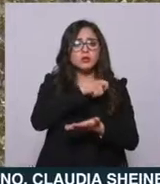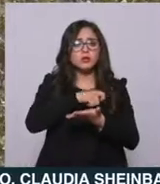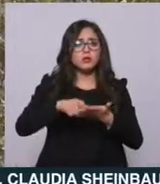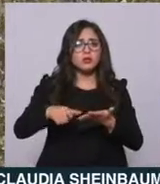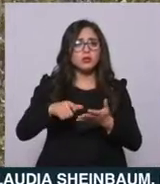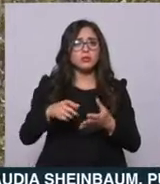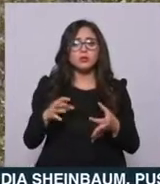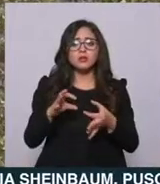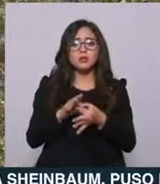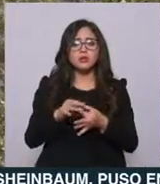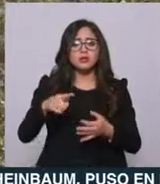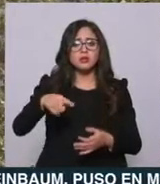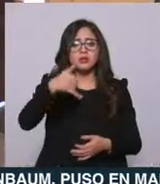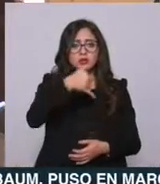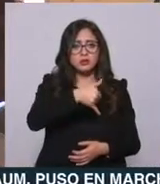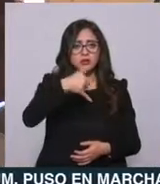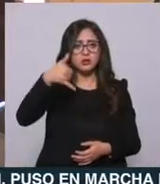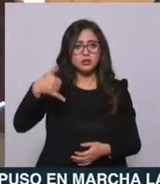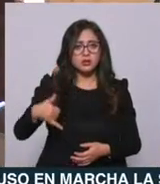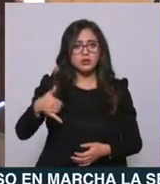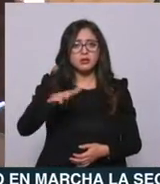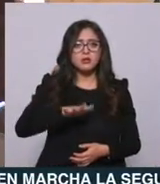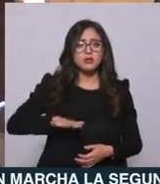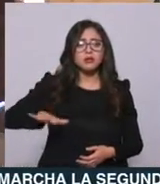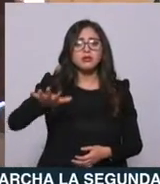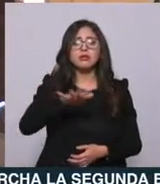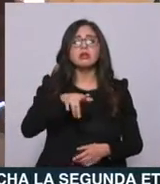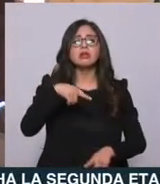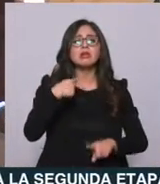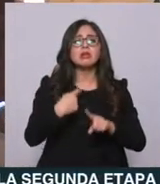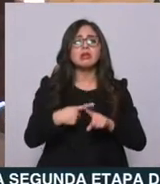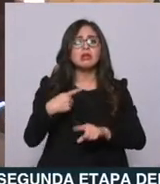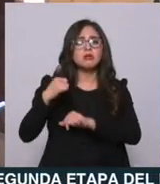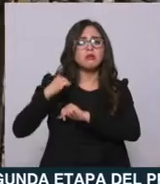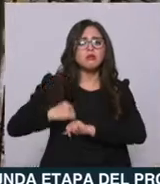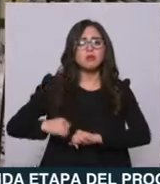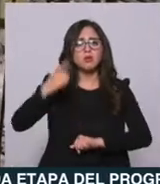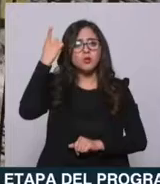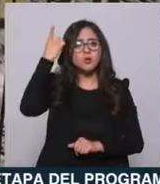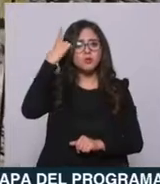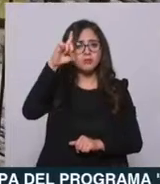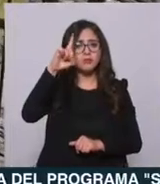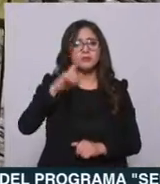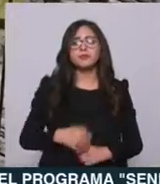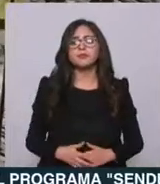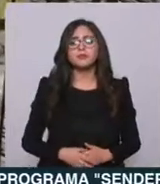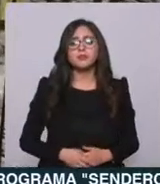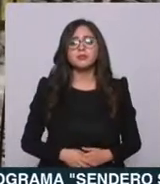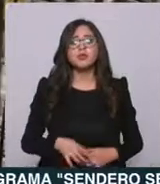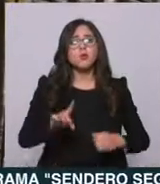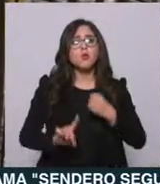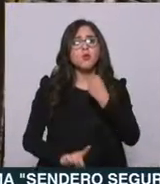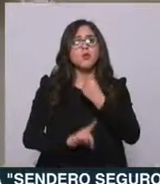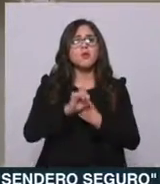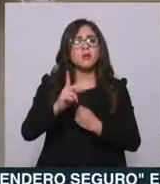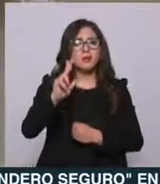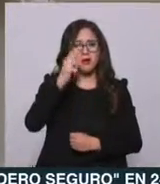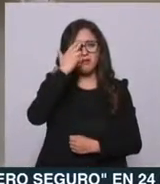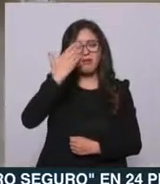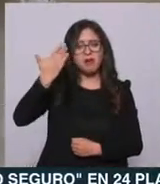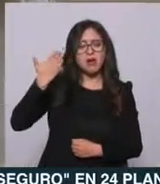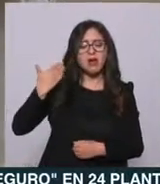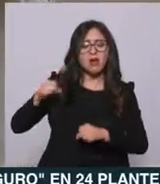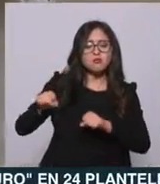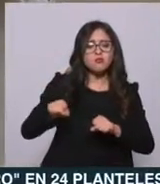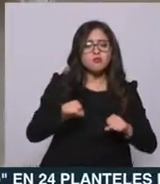reclamos de herencias y fraccionamientos, al no poder demostrar quién es el legítimo propietario. El problema se hizo más evidente luego de los sismos de